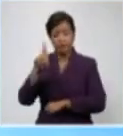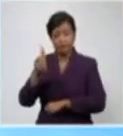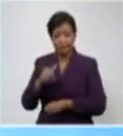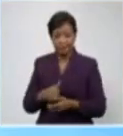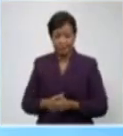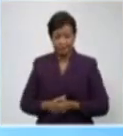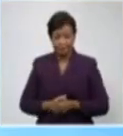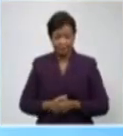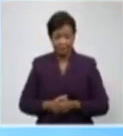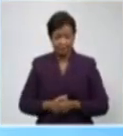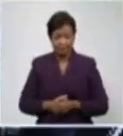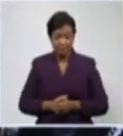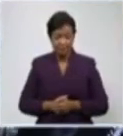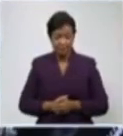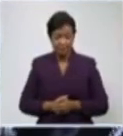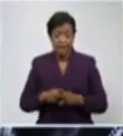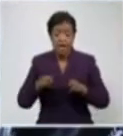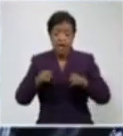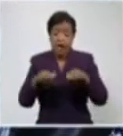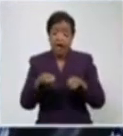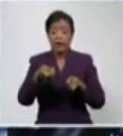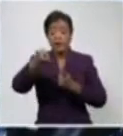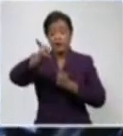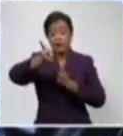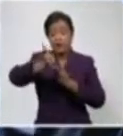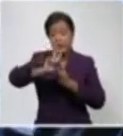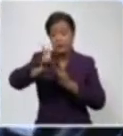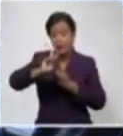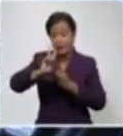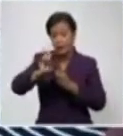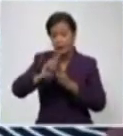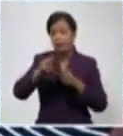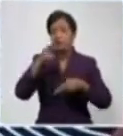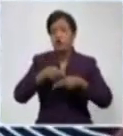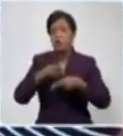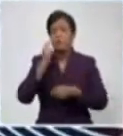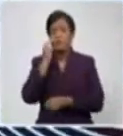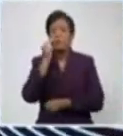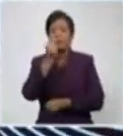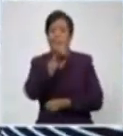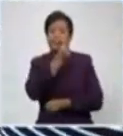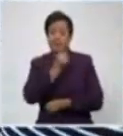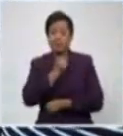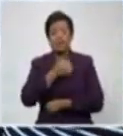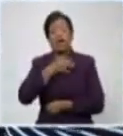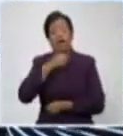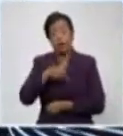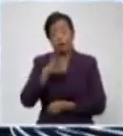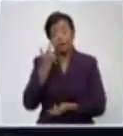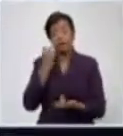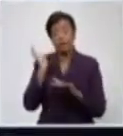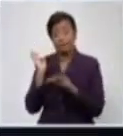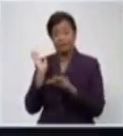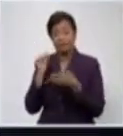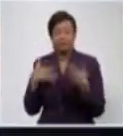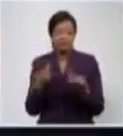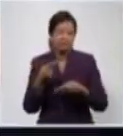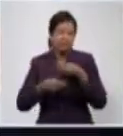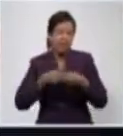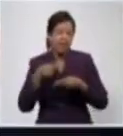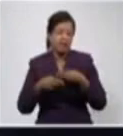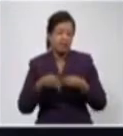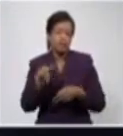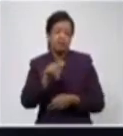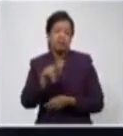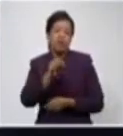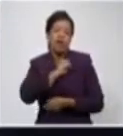La existencia de una emisora de radio y televisión, aquí la ven, llamada Martí, ese es un ejemplo. ¿Para qué existe? Para socavar las